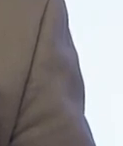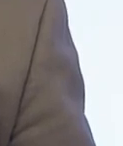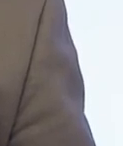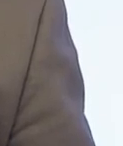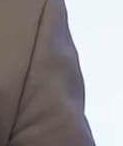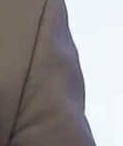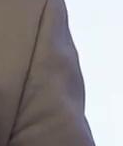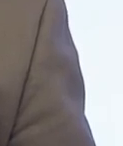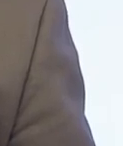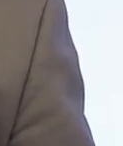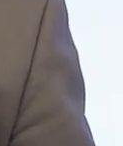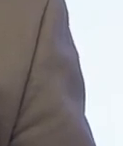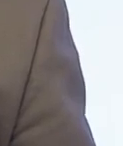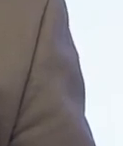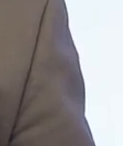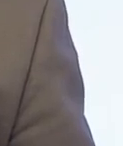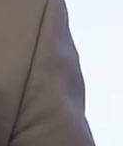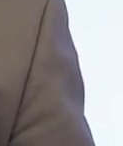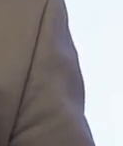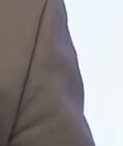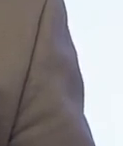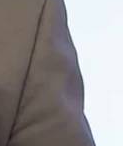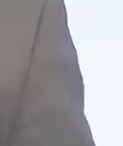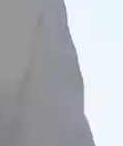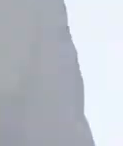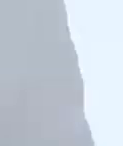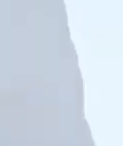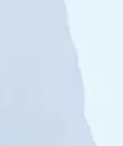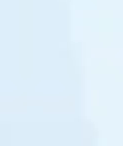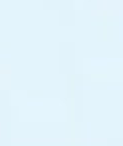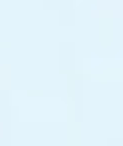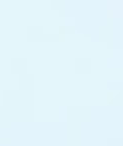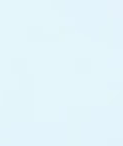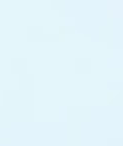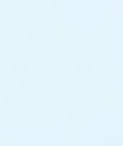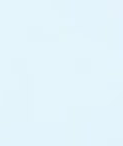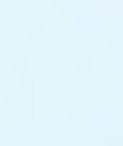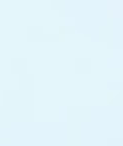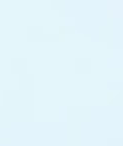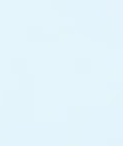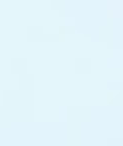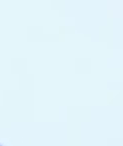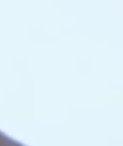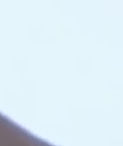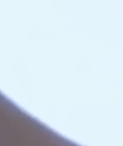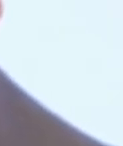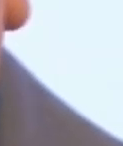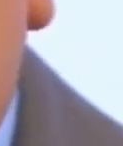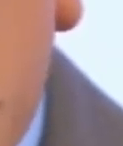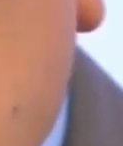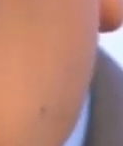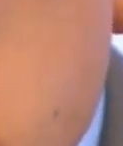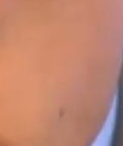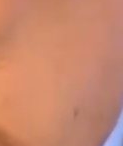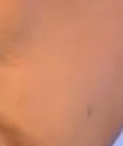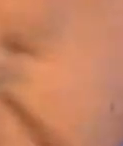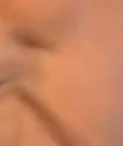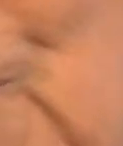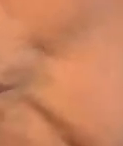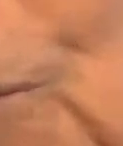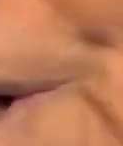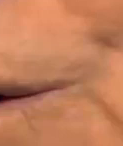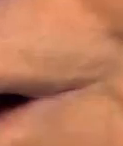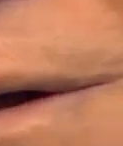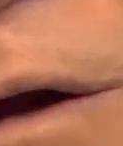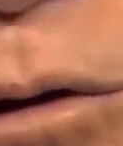aglutinarse en torno al segundo finalista que terciarán para la segunda vuelta. Se dijeron de todo